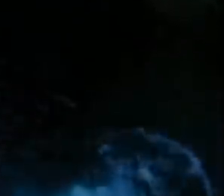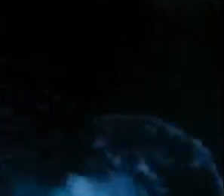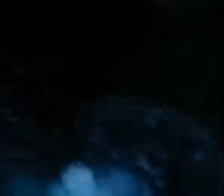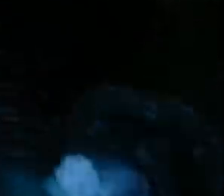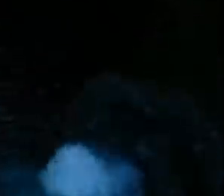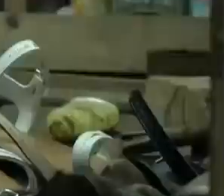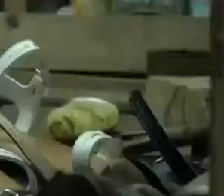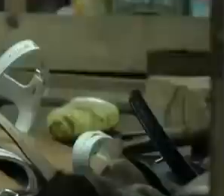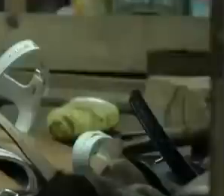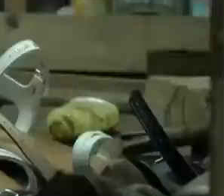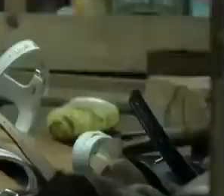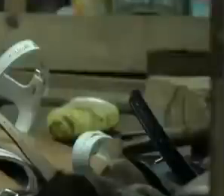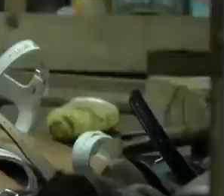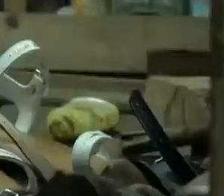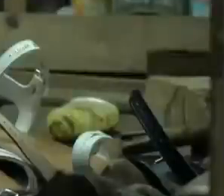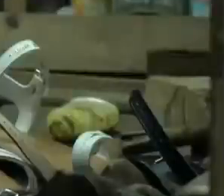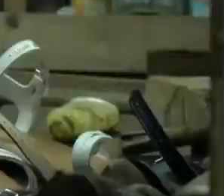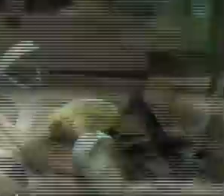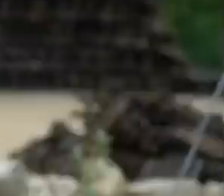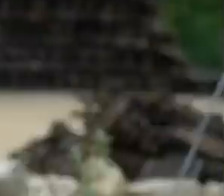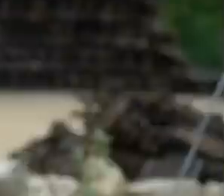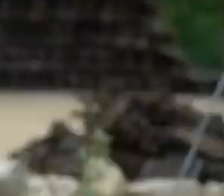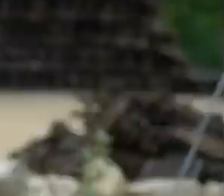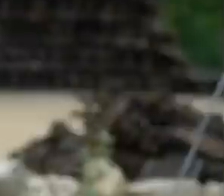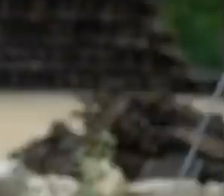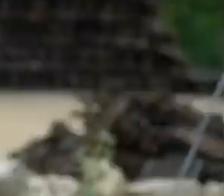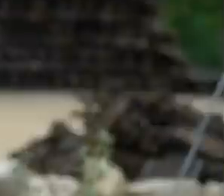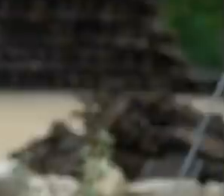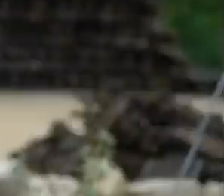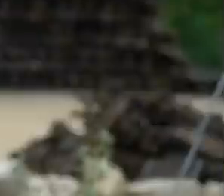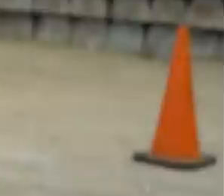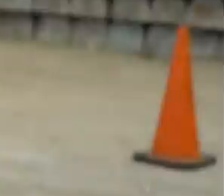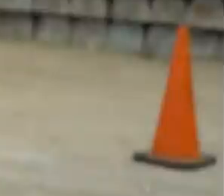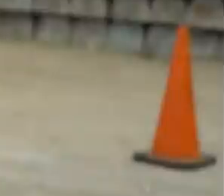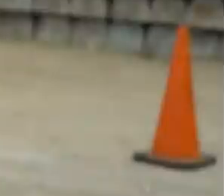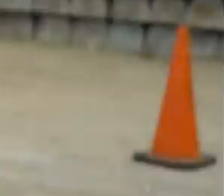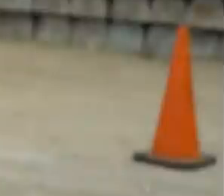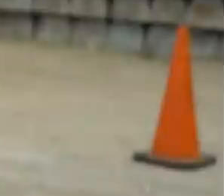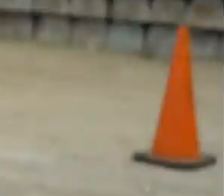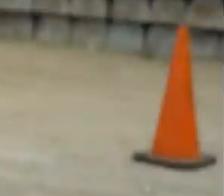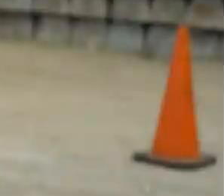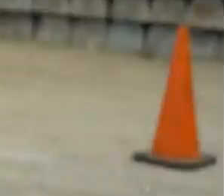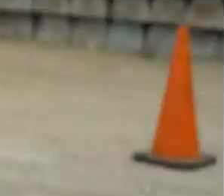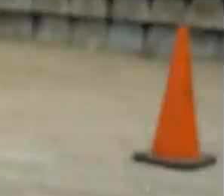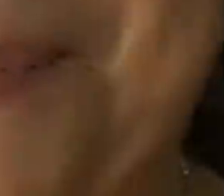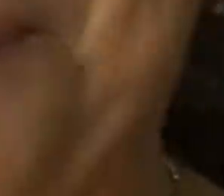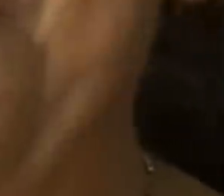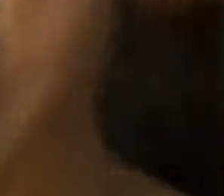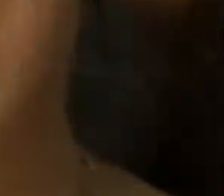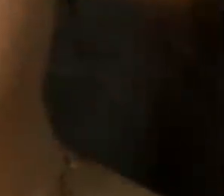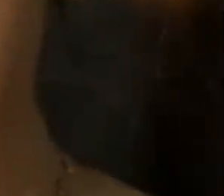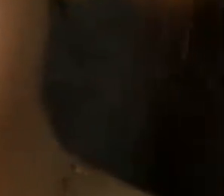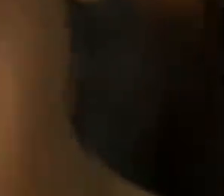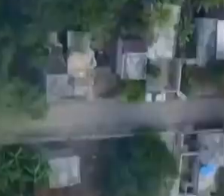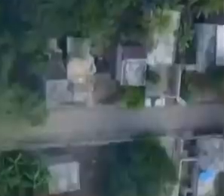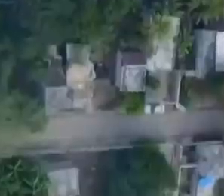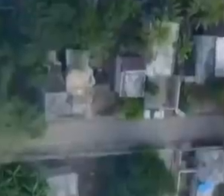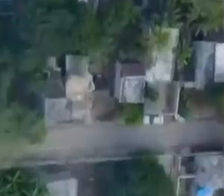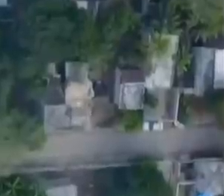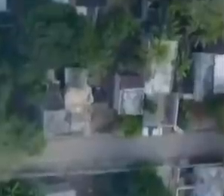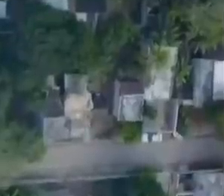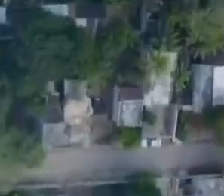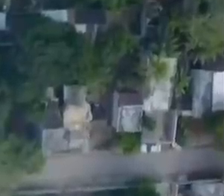ambiental. En cada eje hemos dado pasos históricos para asegurar que los beneficios del tren lleguen a la gente.